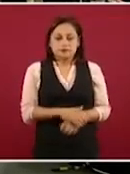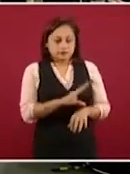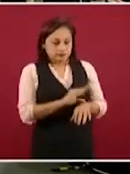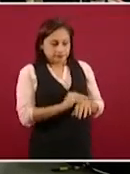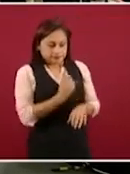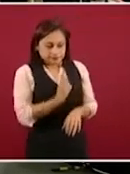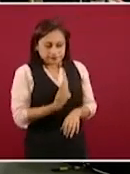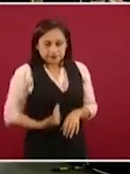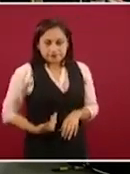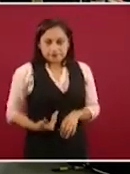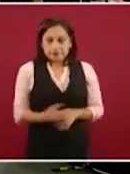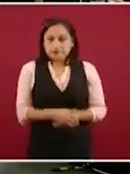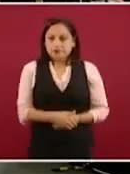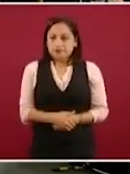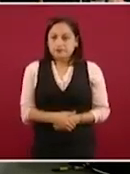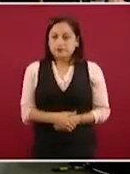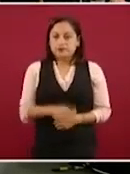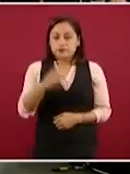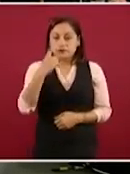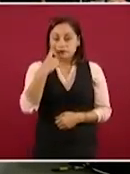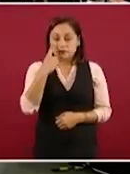presidente. Bien,